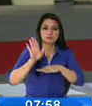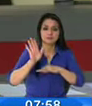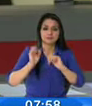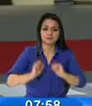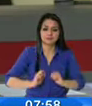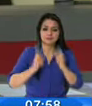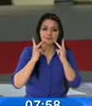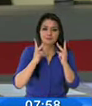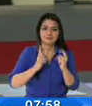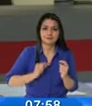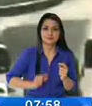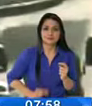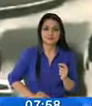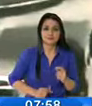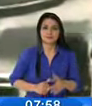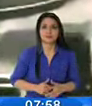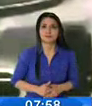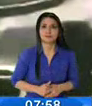Veamos detalles.